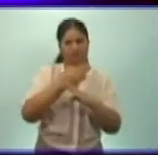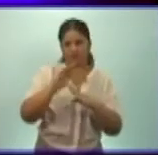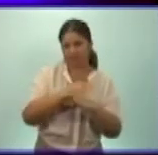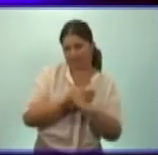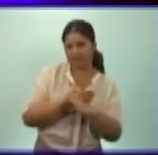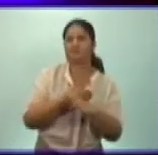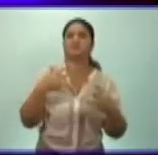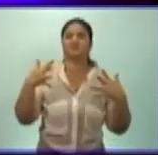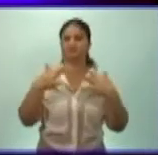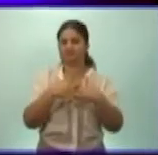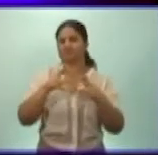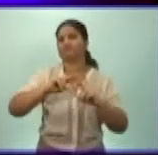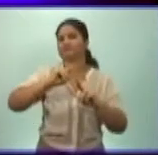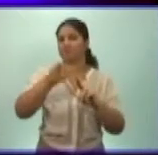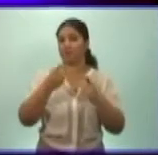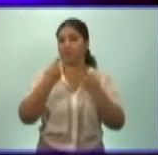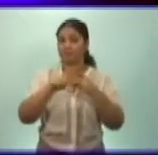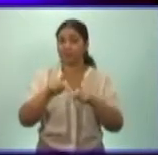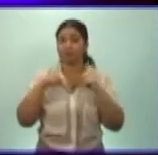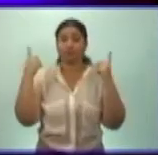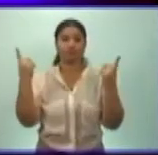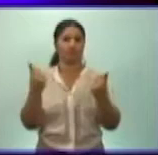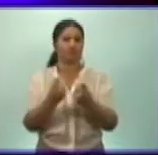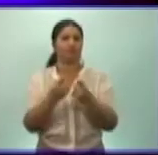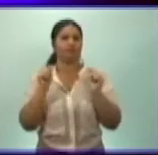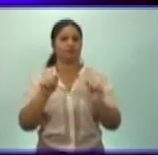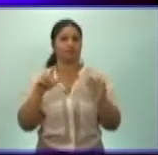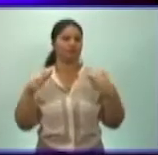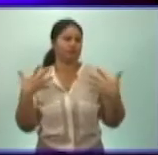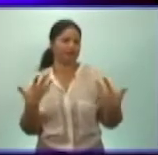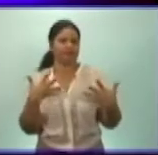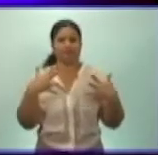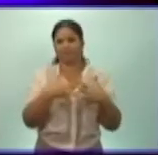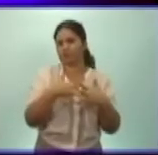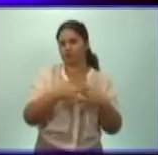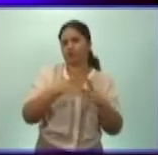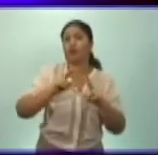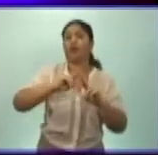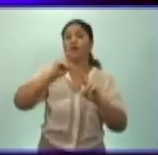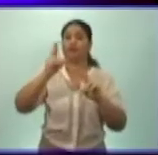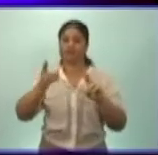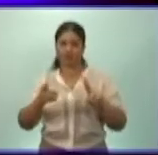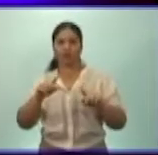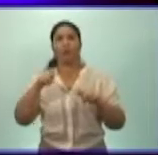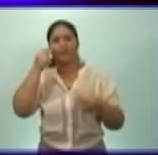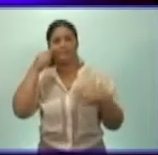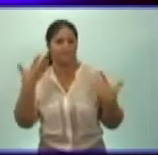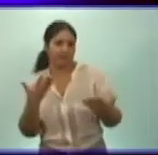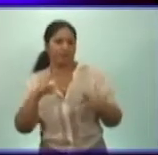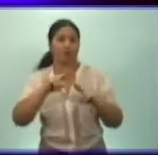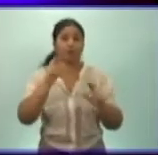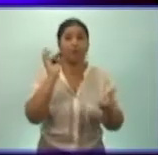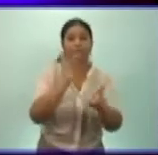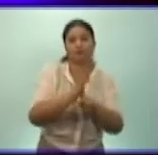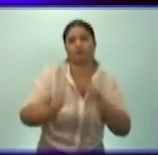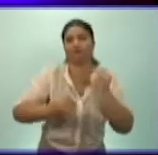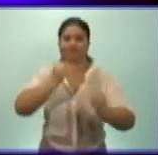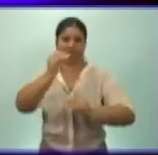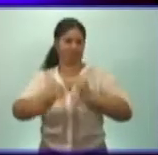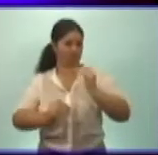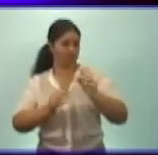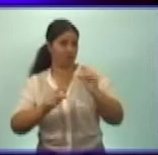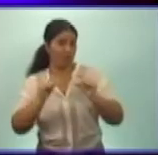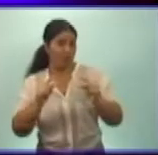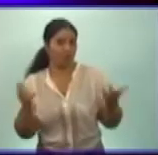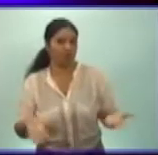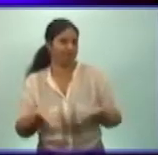Pero todo ello posibilitó esa primera repulsión que tuvo el teatro en el Renacimiento,